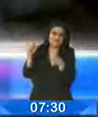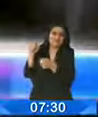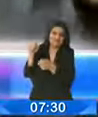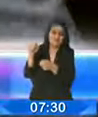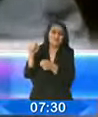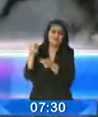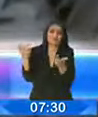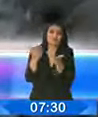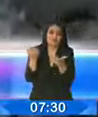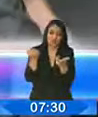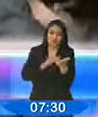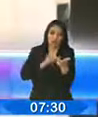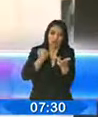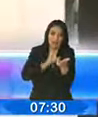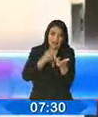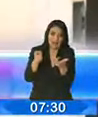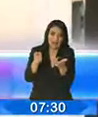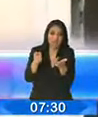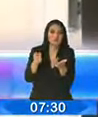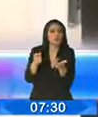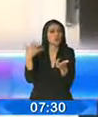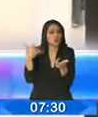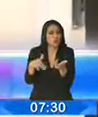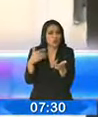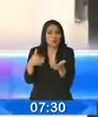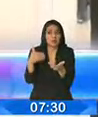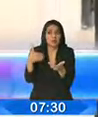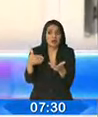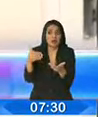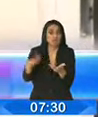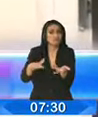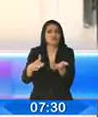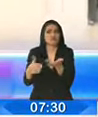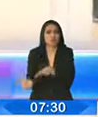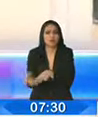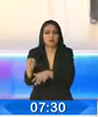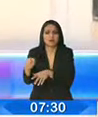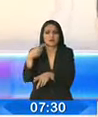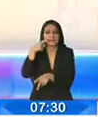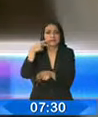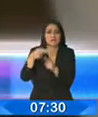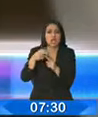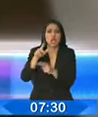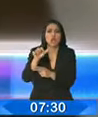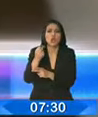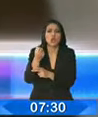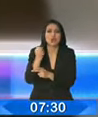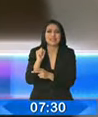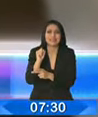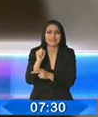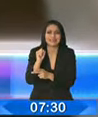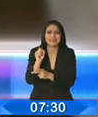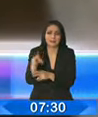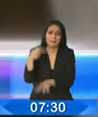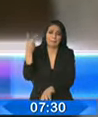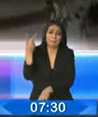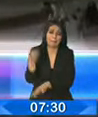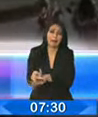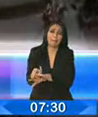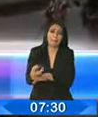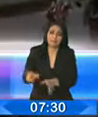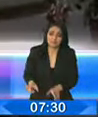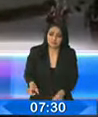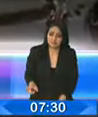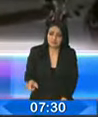a la altura del tórax, mismas que terminaron a los pocos minutos con la vida de Luis Eduardo Logacho. El occiso quedó tendido en una de las